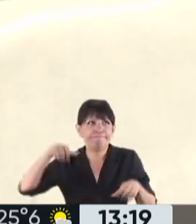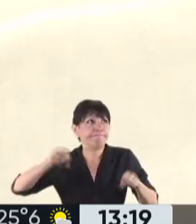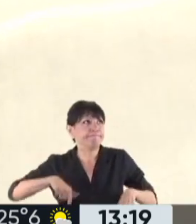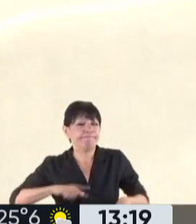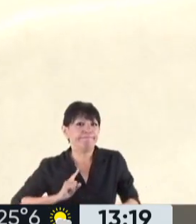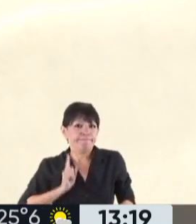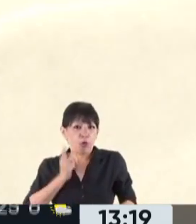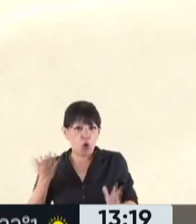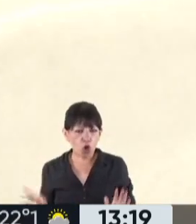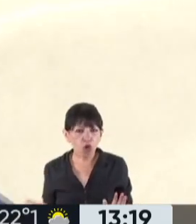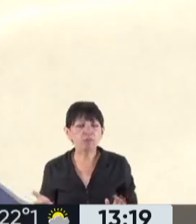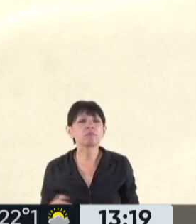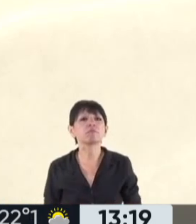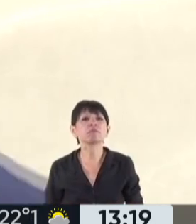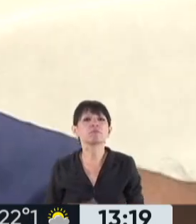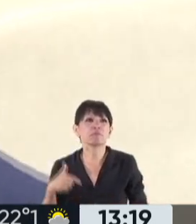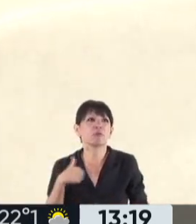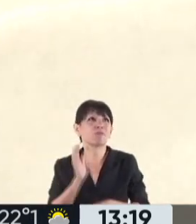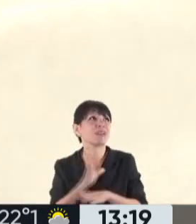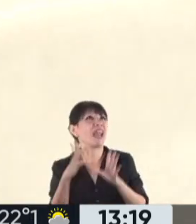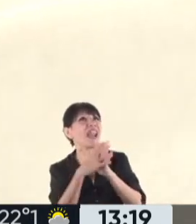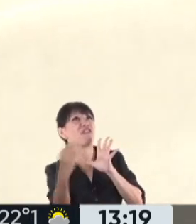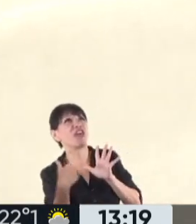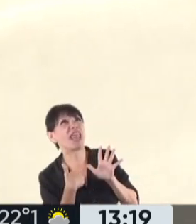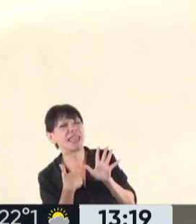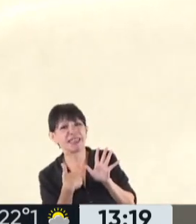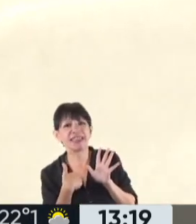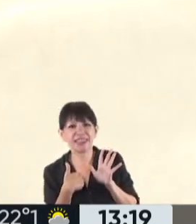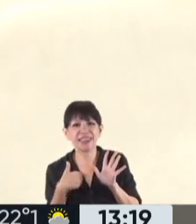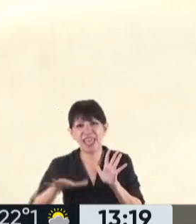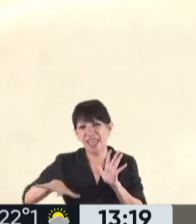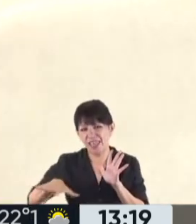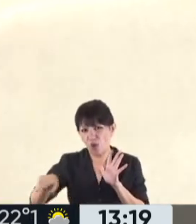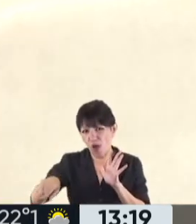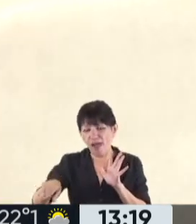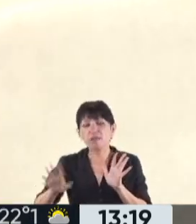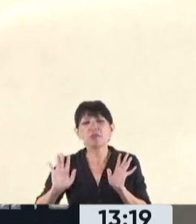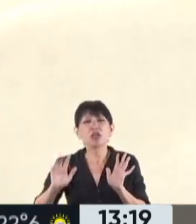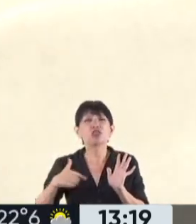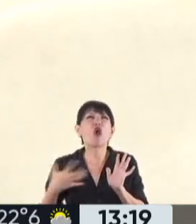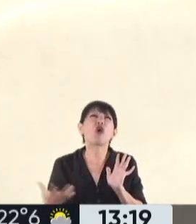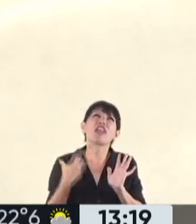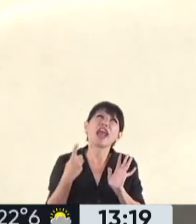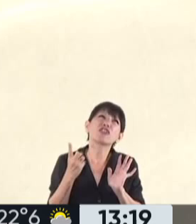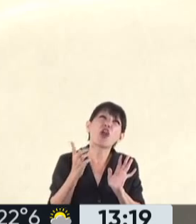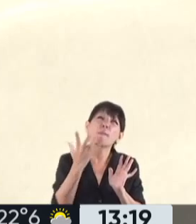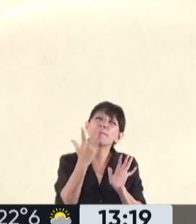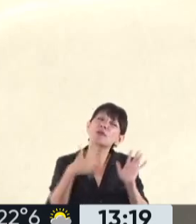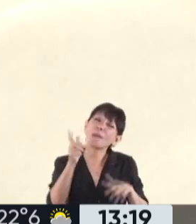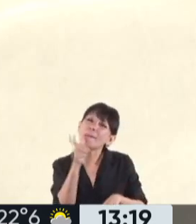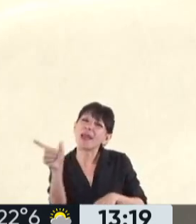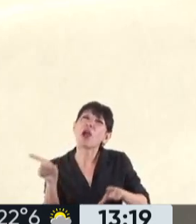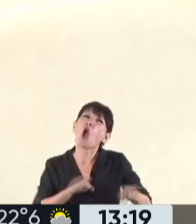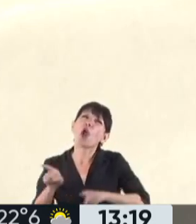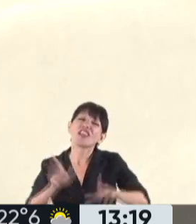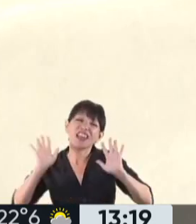no solamente como representante o como referente, como bien dice, suelo decir más que nada, más que director, coordinador, pero bueno, es una